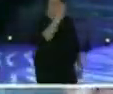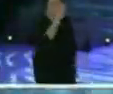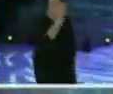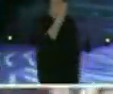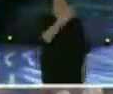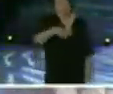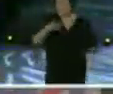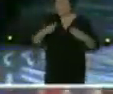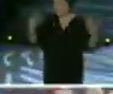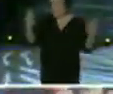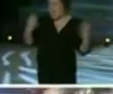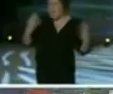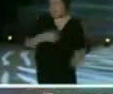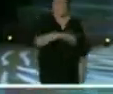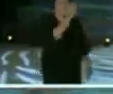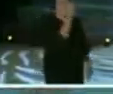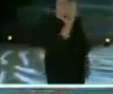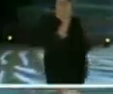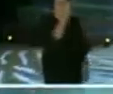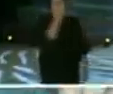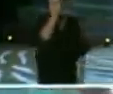mi vida ser.